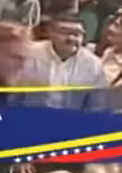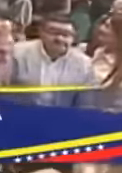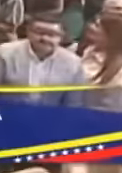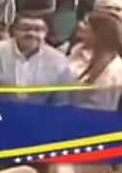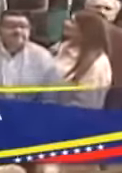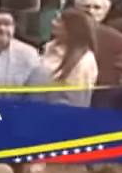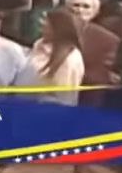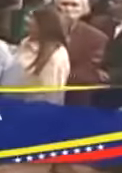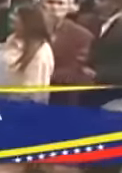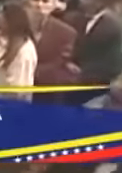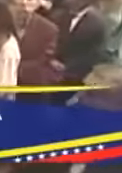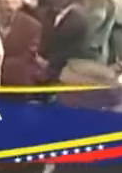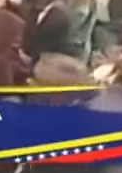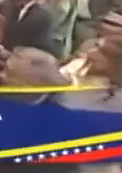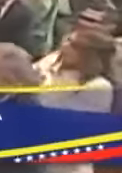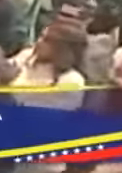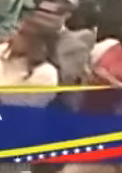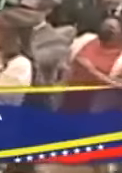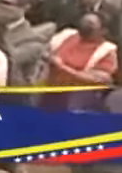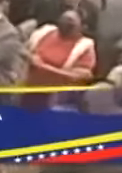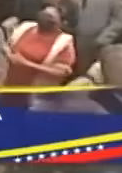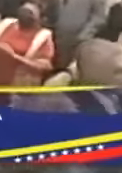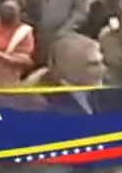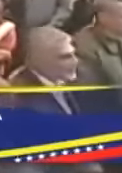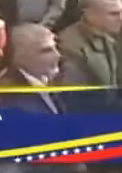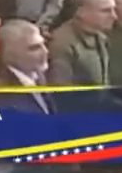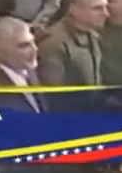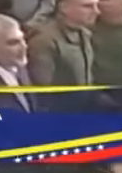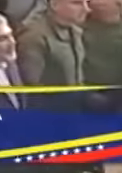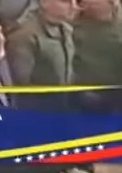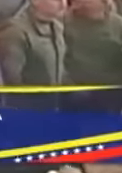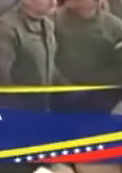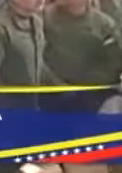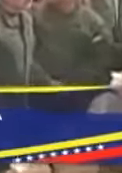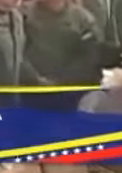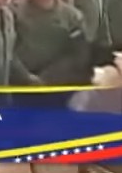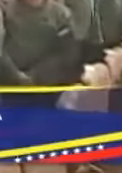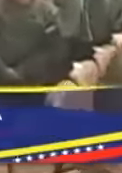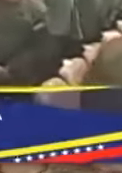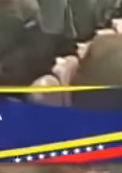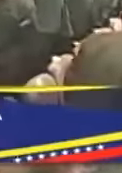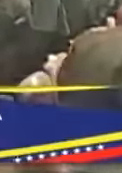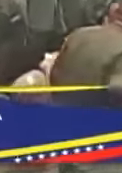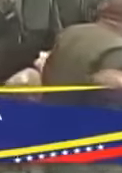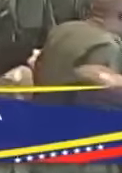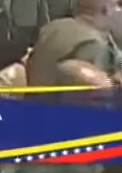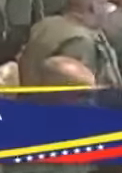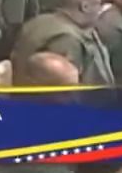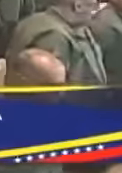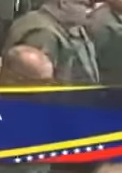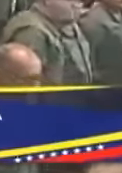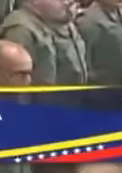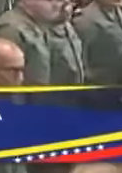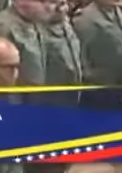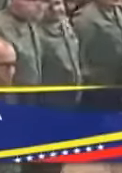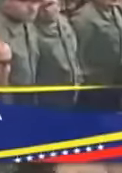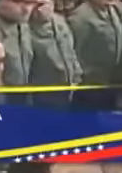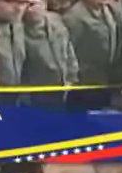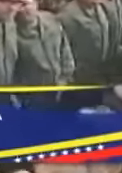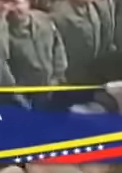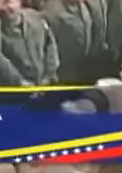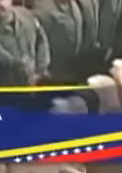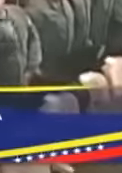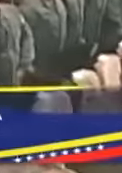Presenciamos esta imagen, el saludo que le da el jefe de Estado venezolano a la clase obrera, a las trabajadores